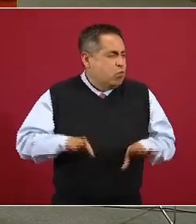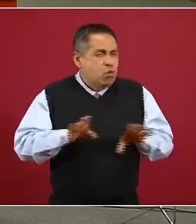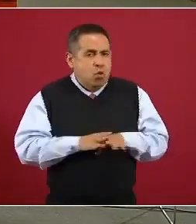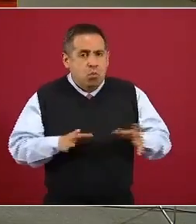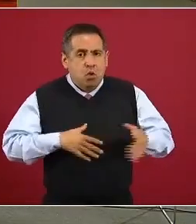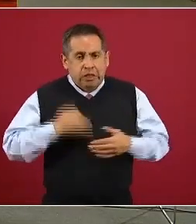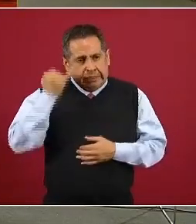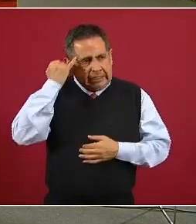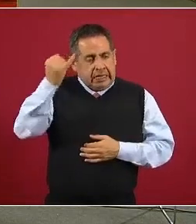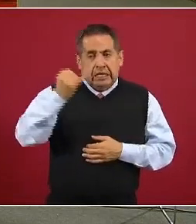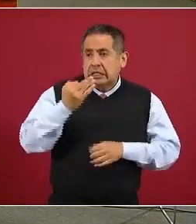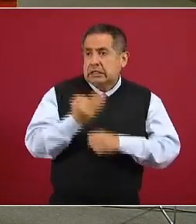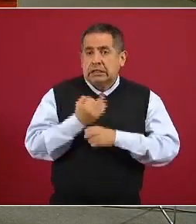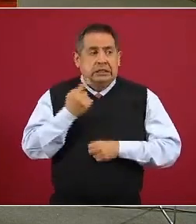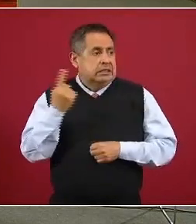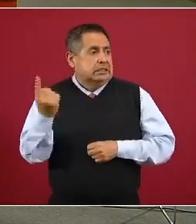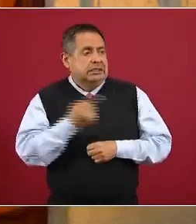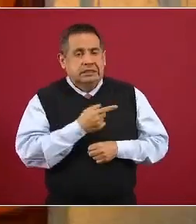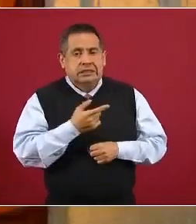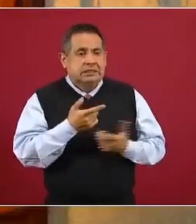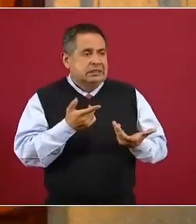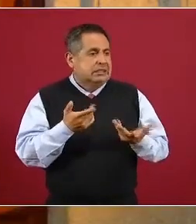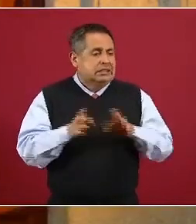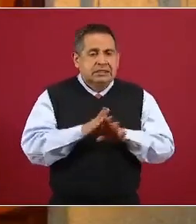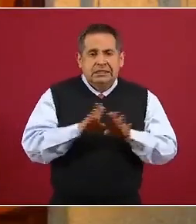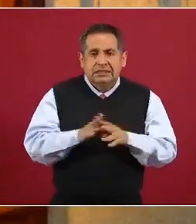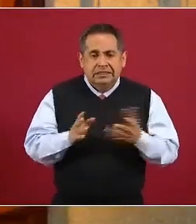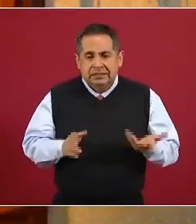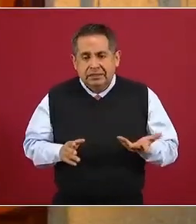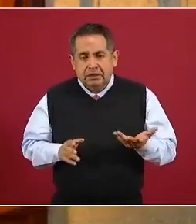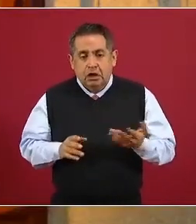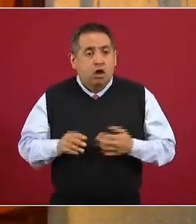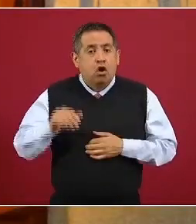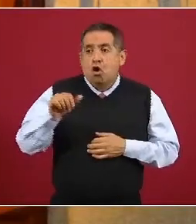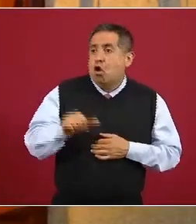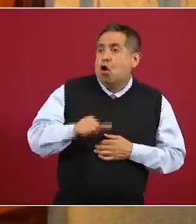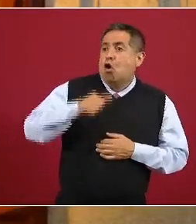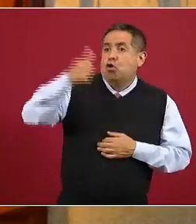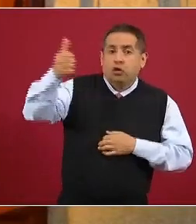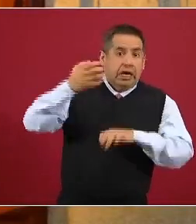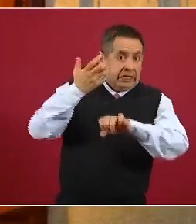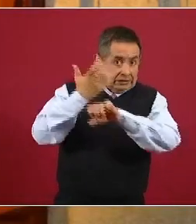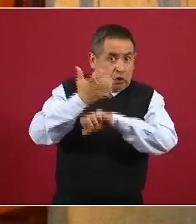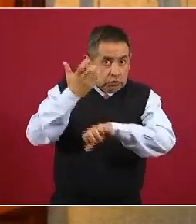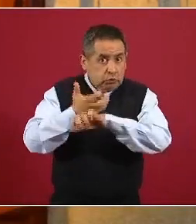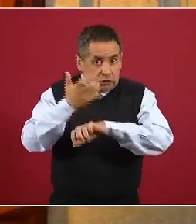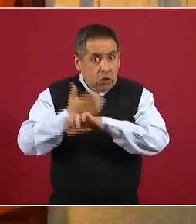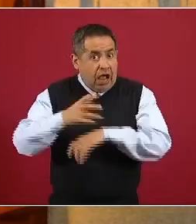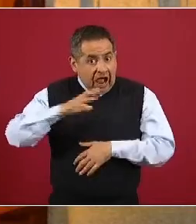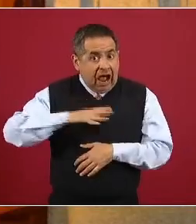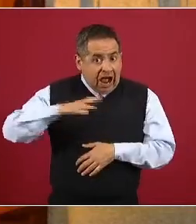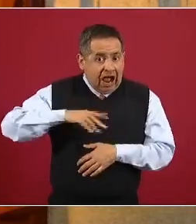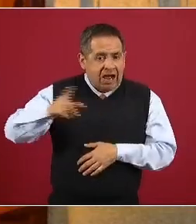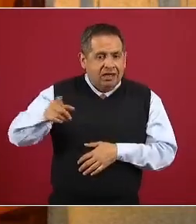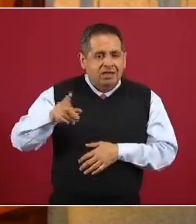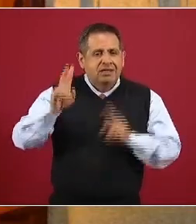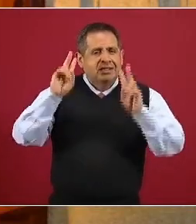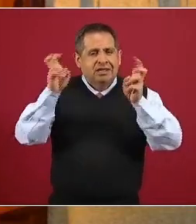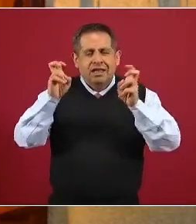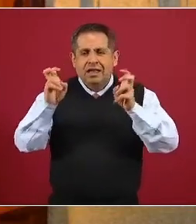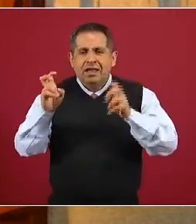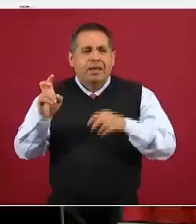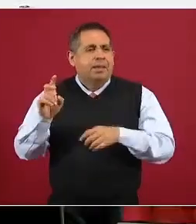y hacerle frente al éxito que tenía en los Estados Unidos el Black